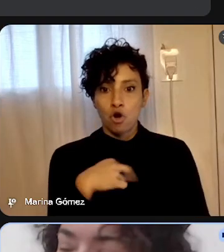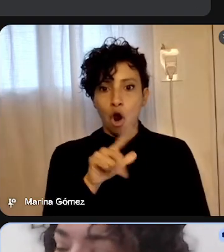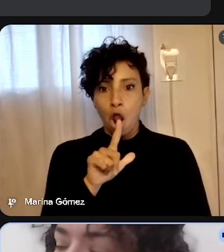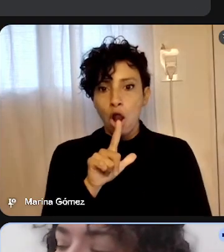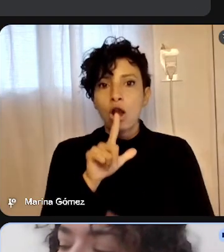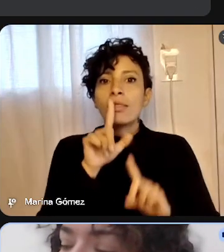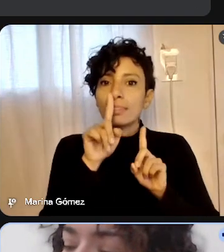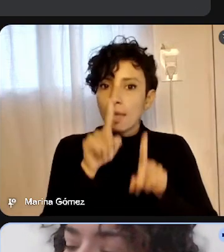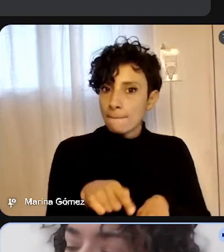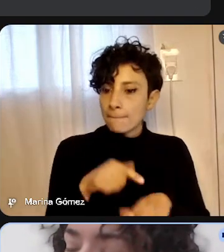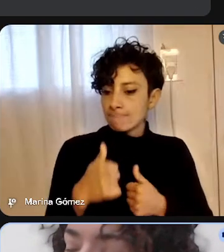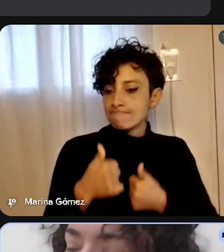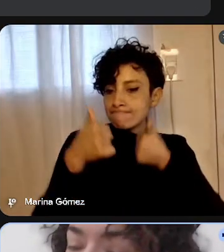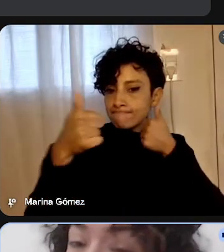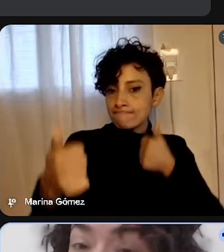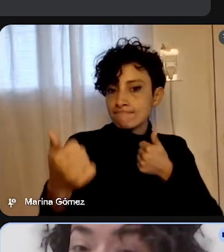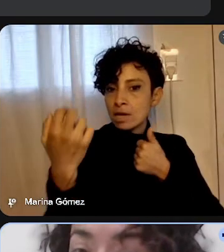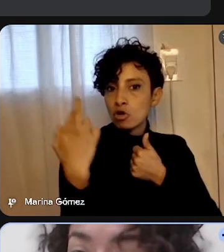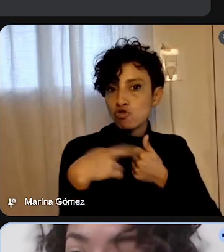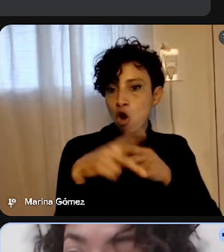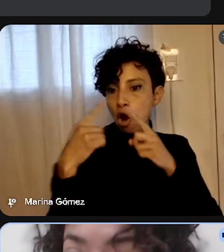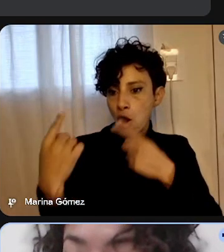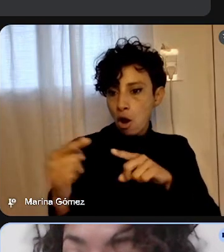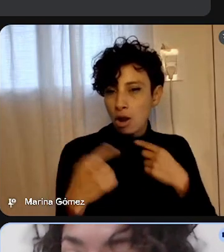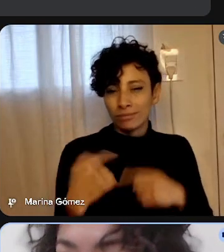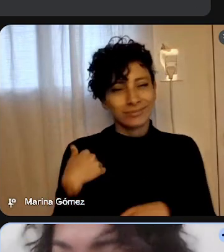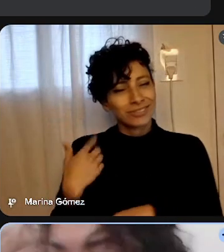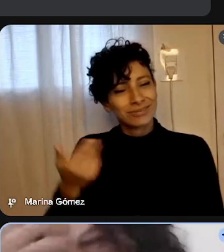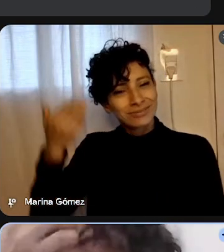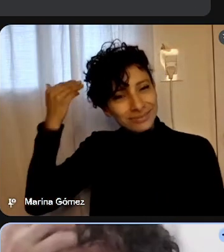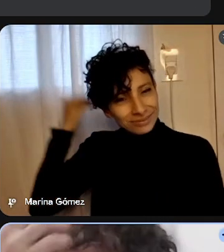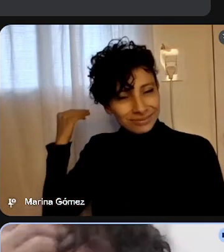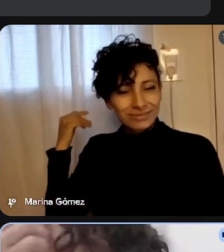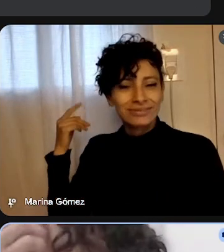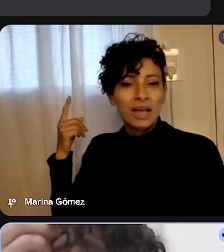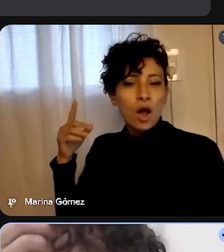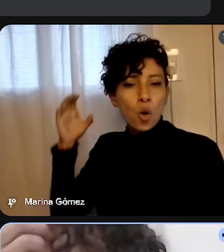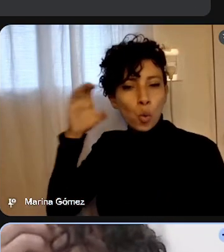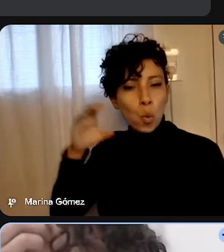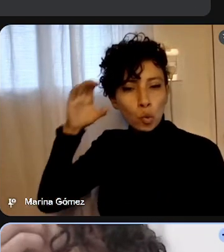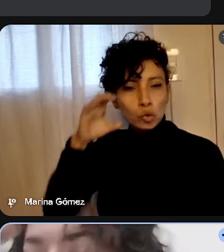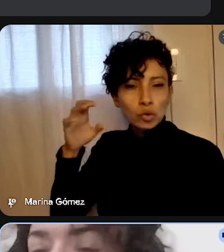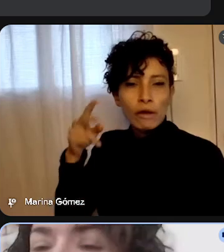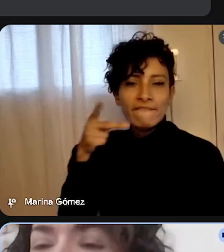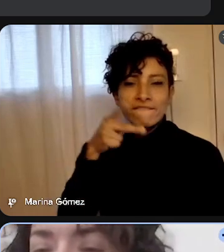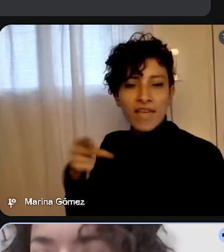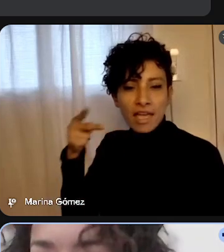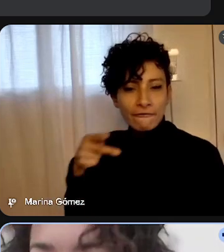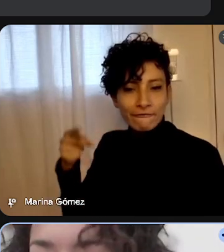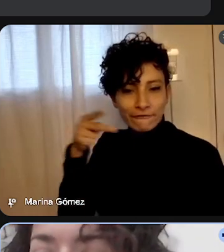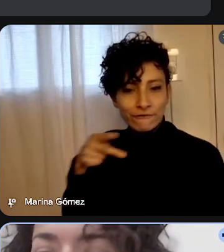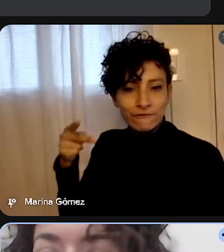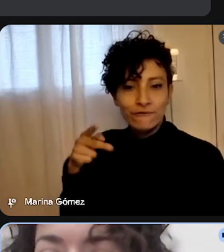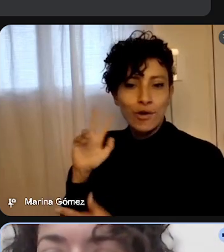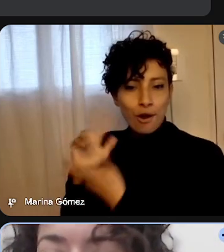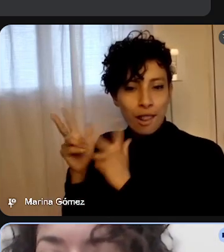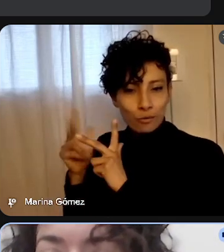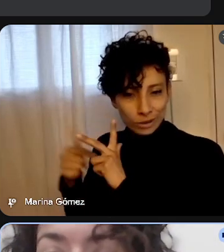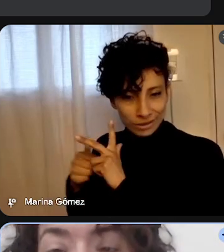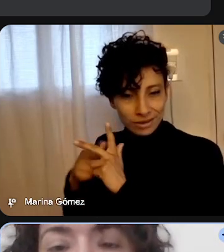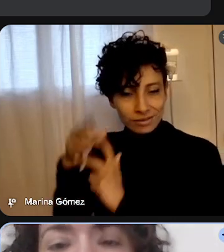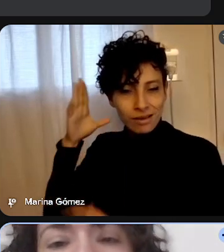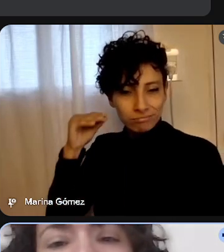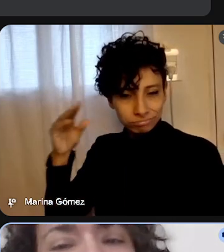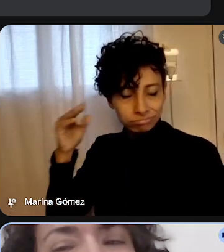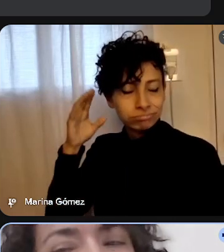día yo estaba haciendo un curso de verbos en lengua de señas, eh, por ahí repreguntar qué